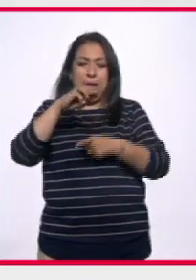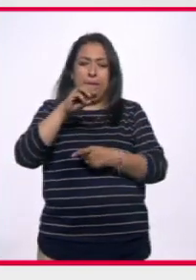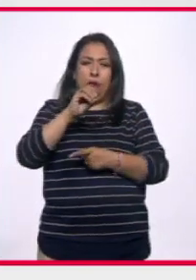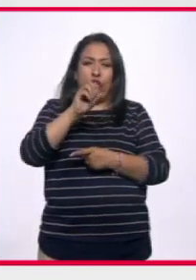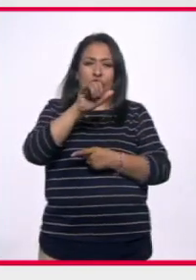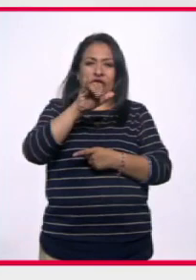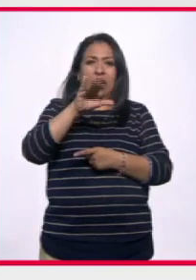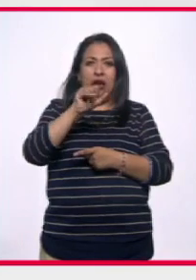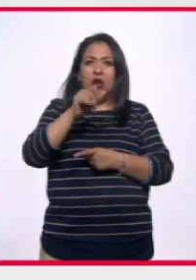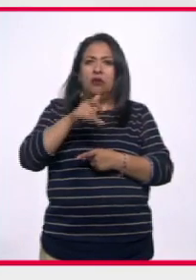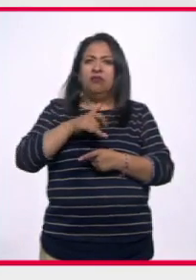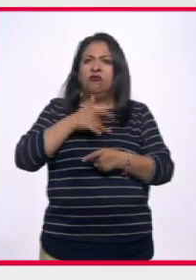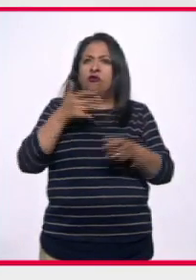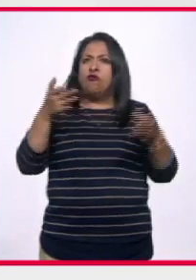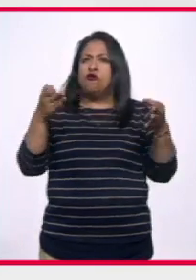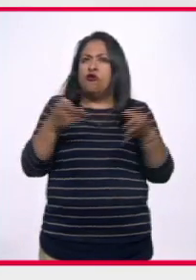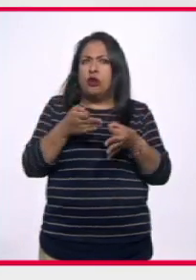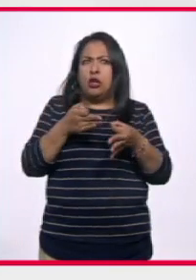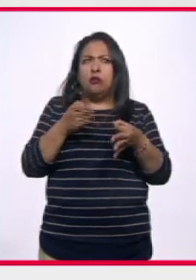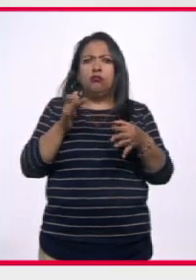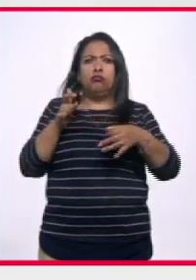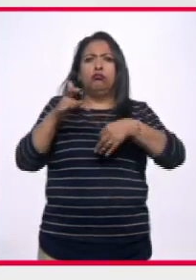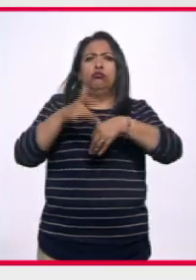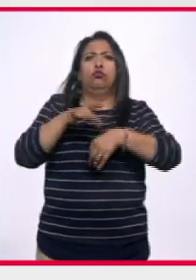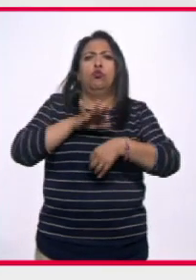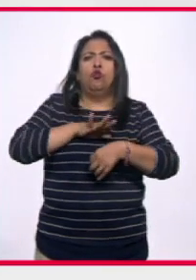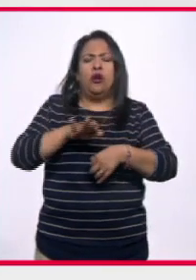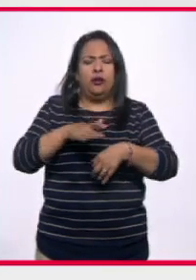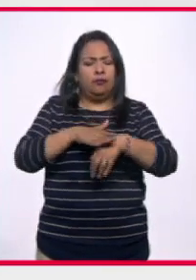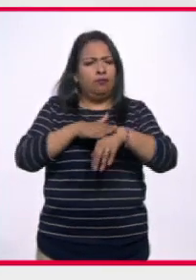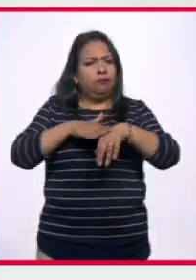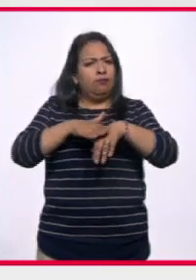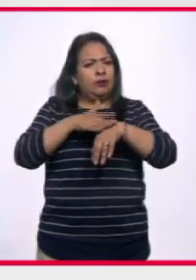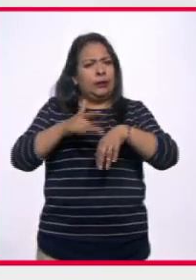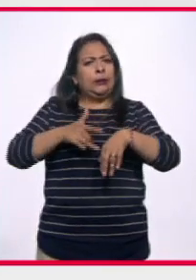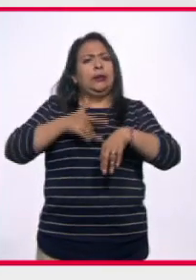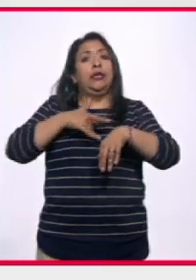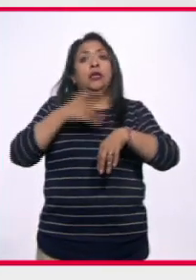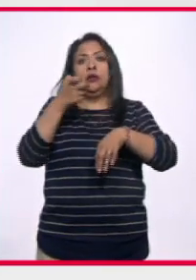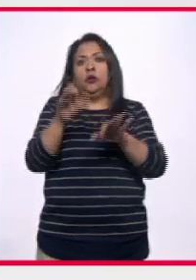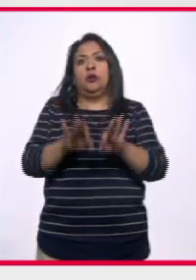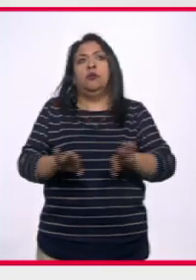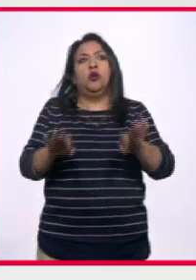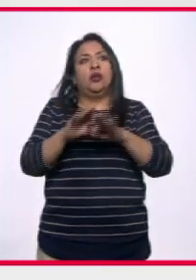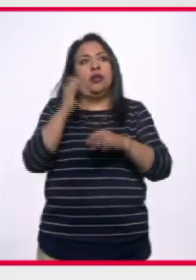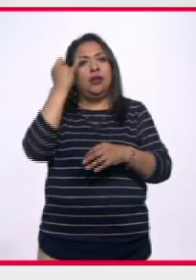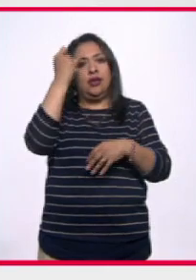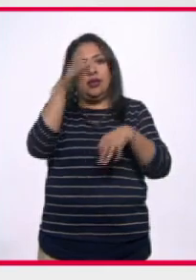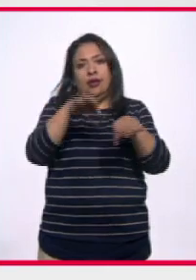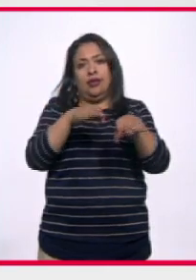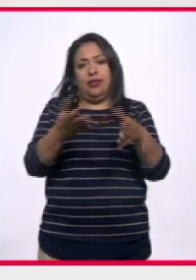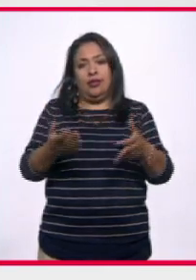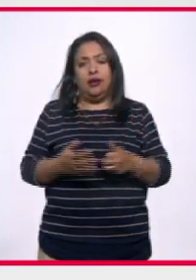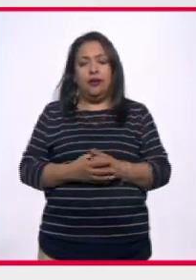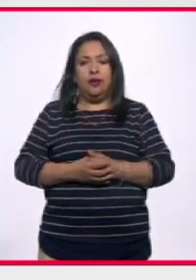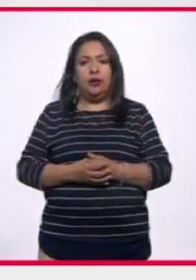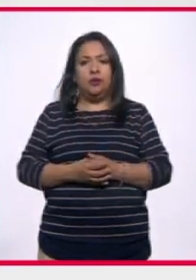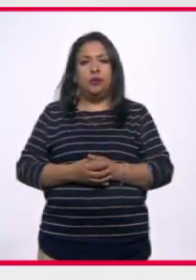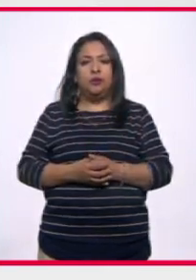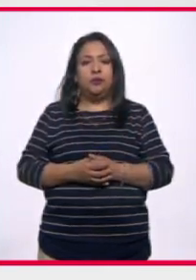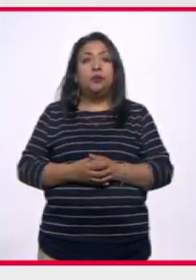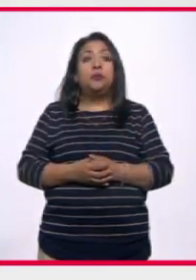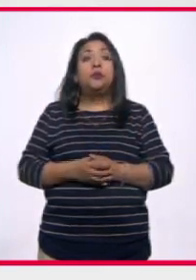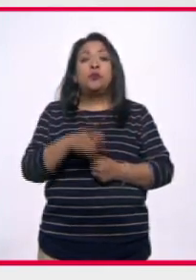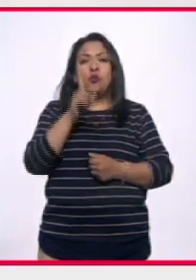inhiben que construimos sobre field en sus aplicaciones para él como work